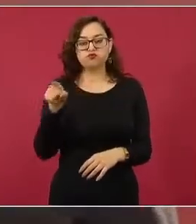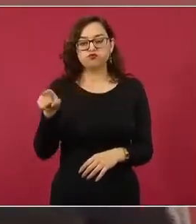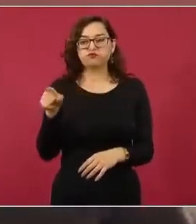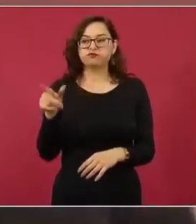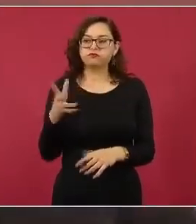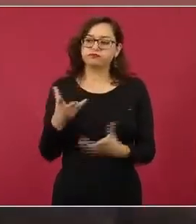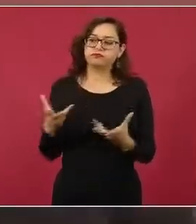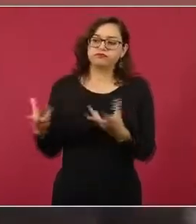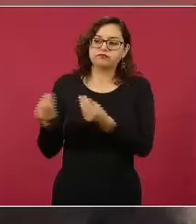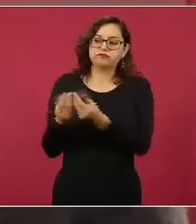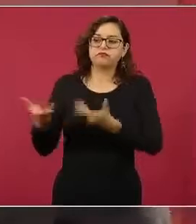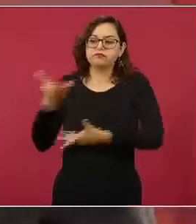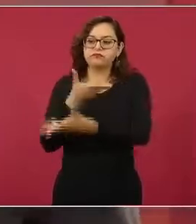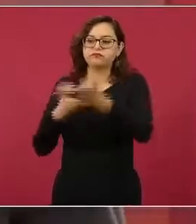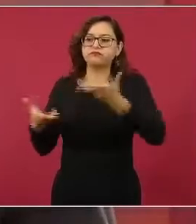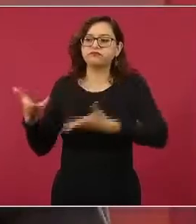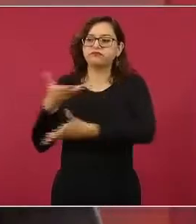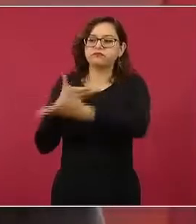Hay una que se llama El Taur.